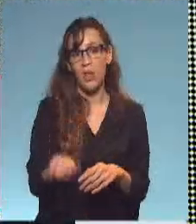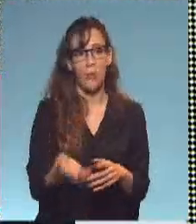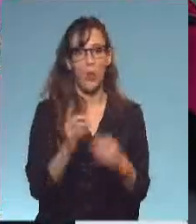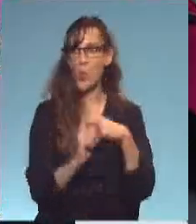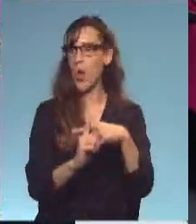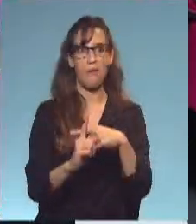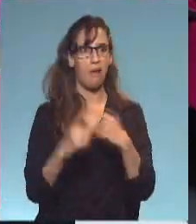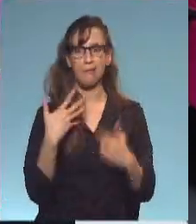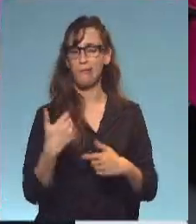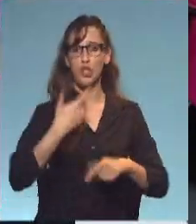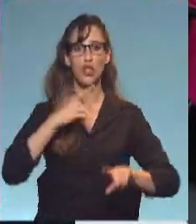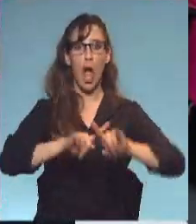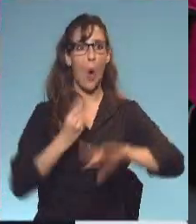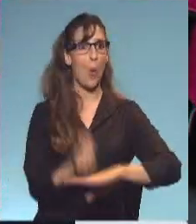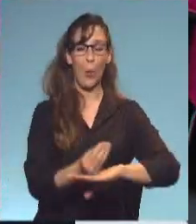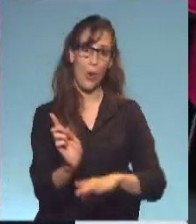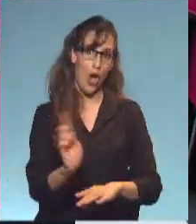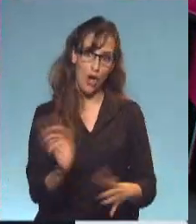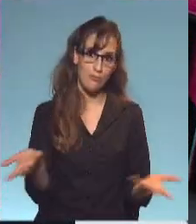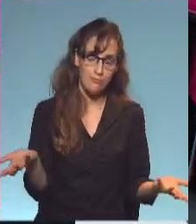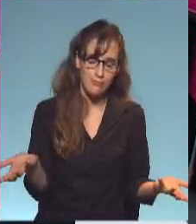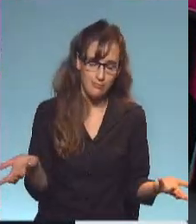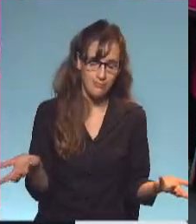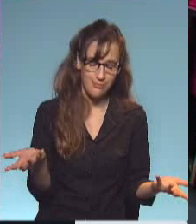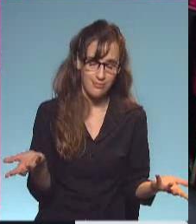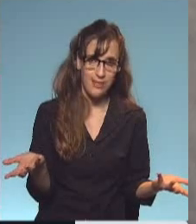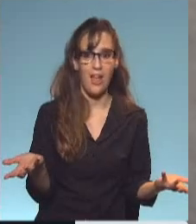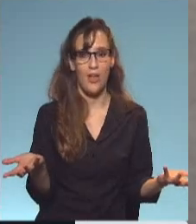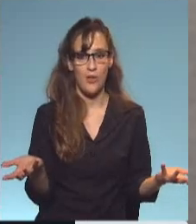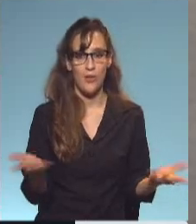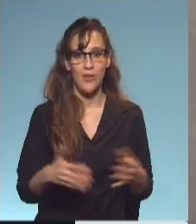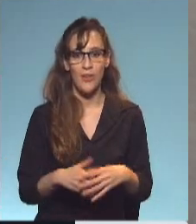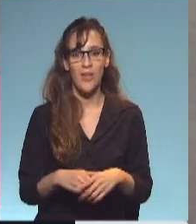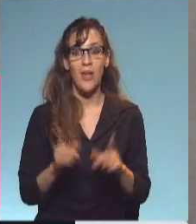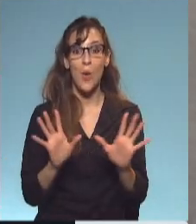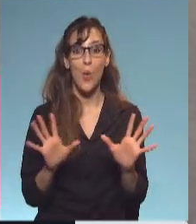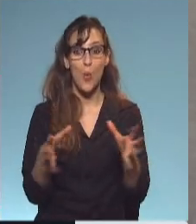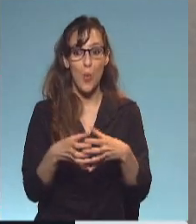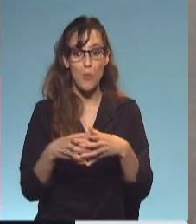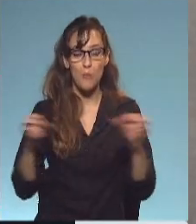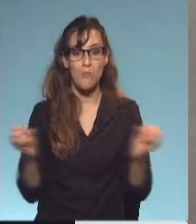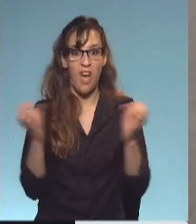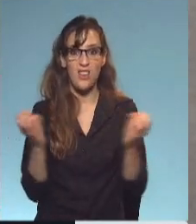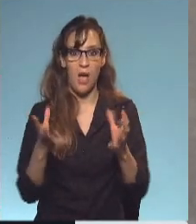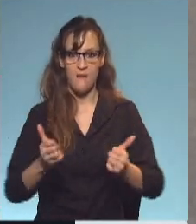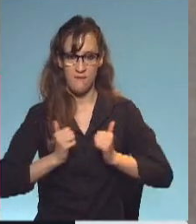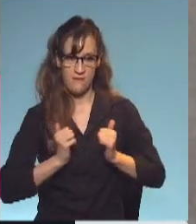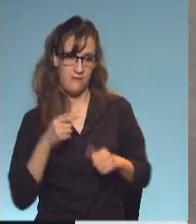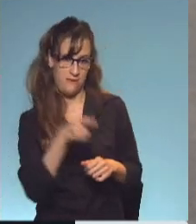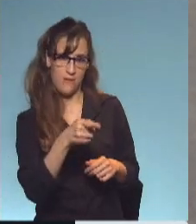el espectáculo. Ya están viniendo. Claro. Nos va a cobrar. Ya me avisan de producción. La Federación de Magos se está esperando a ganarle.